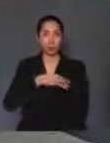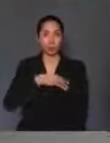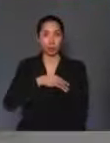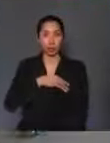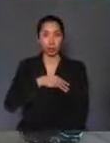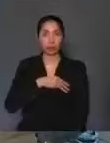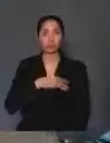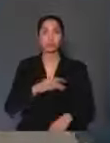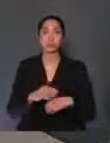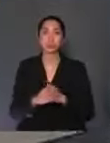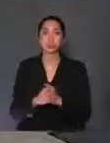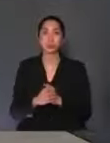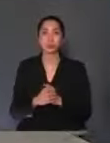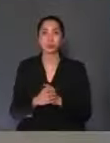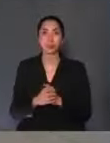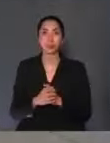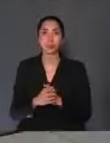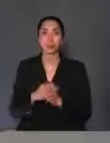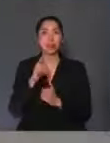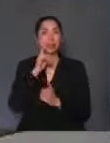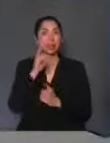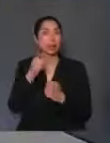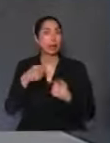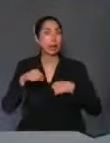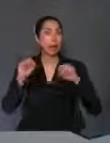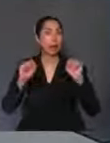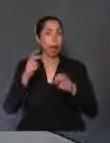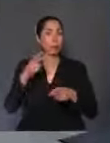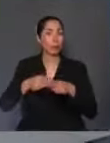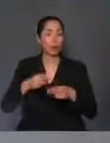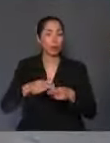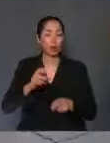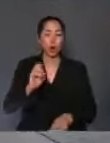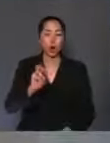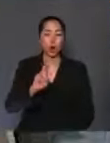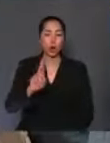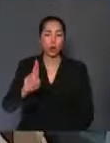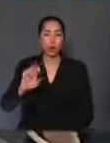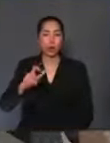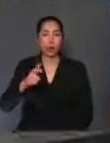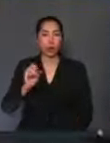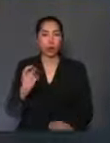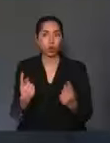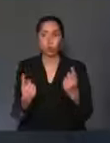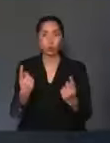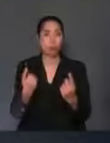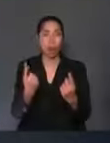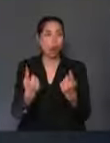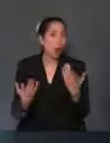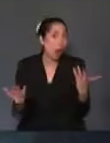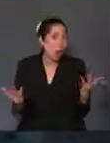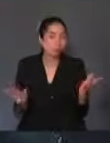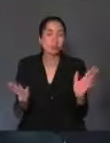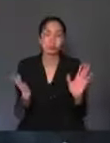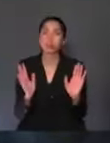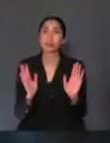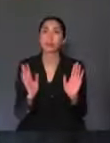la transmisión, va a ganar un Orrego. Vamos a ver cuál de los dos, Francisco o Claudio, pero tenemos claridad que va a ser un Orrego. Ahí lo dejamos con los